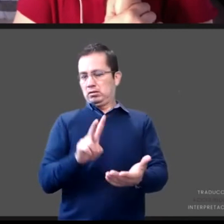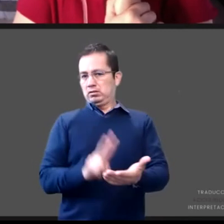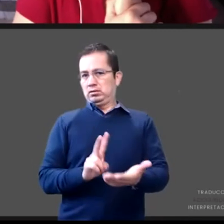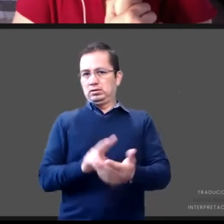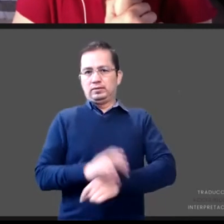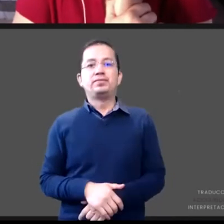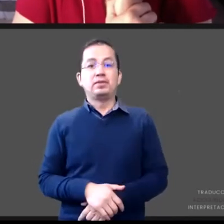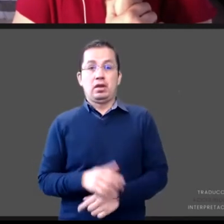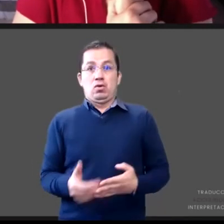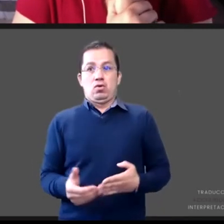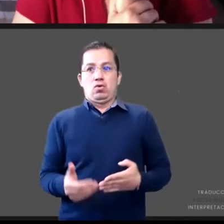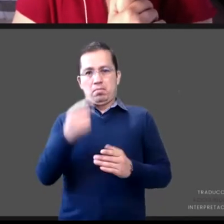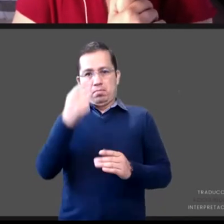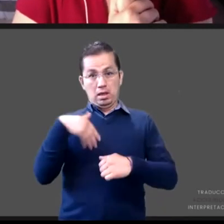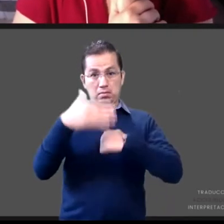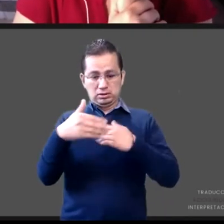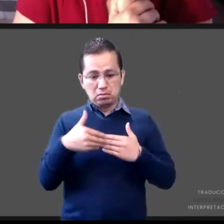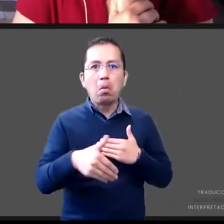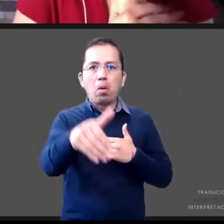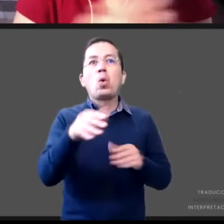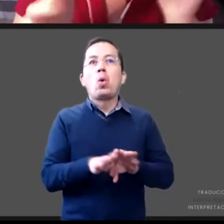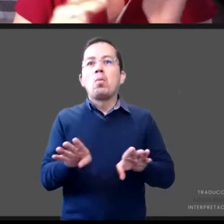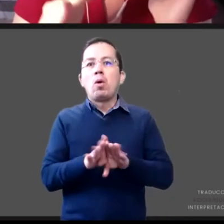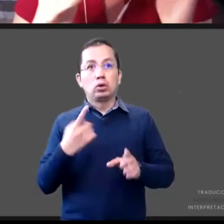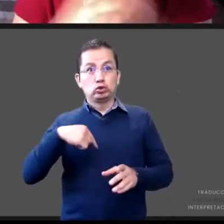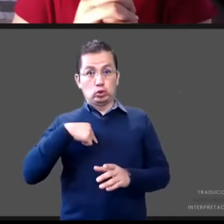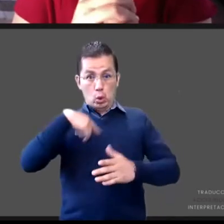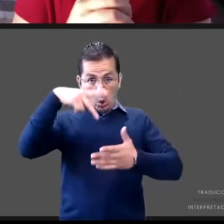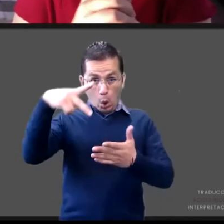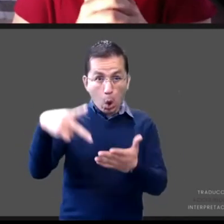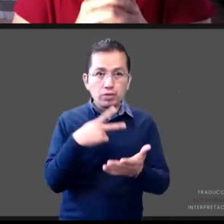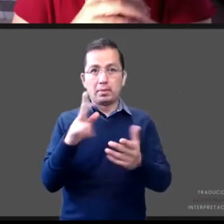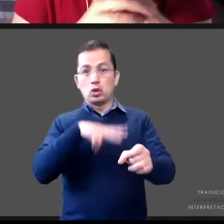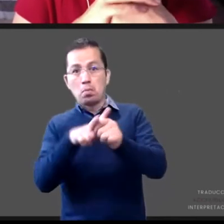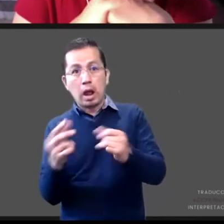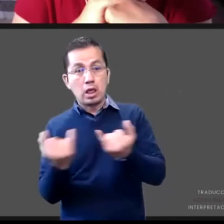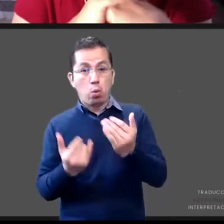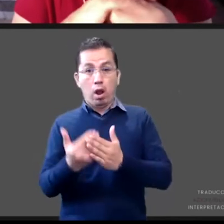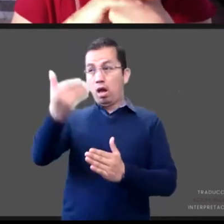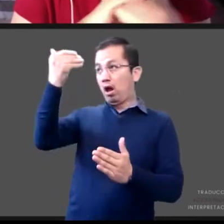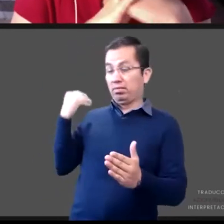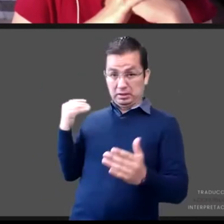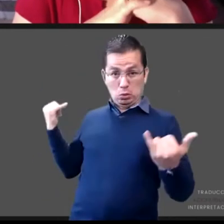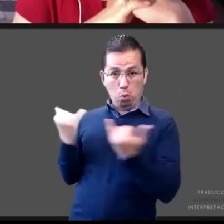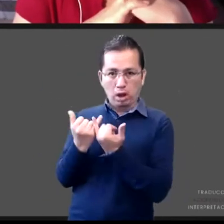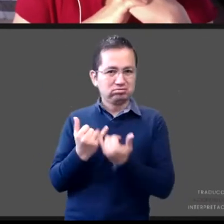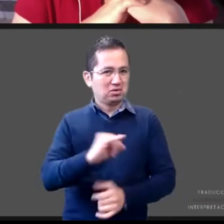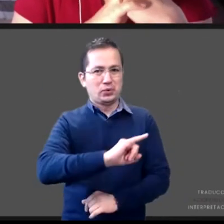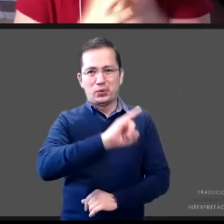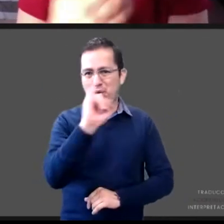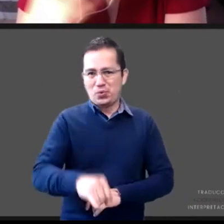no vamos a volver al mundo pre-COVID, ¿no? Nunca. Creo que el COVID y sus consecuencias están aquí para quedarse y